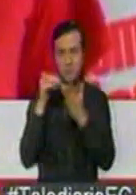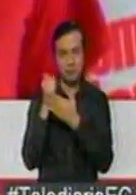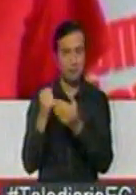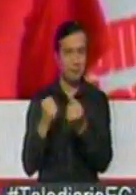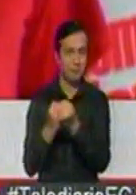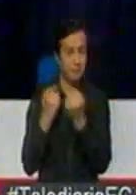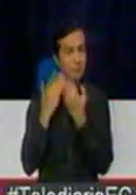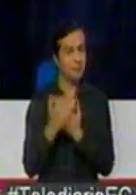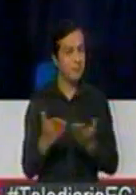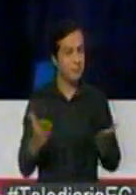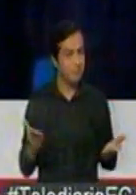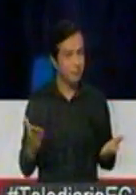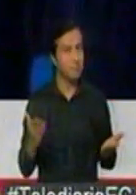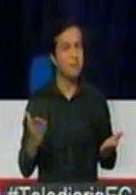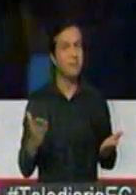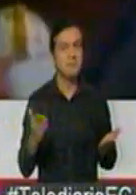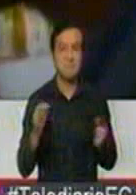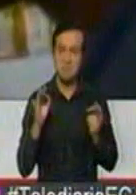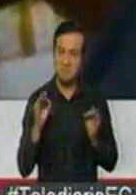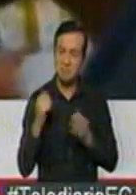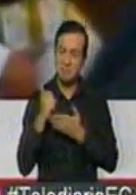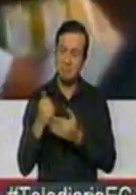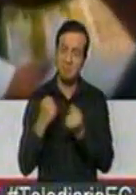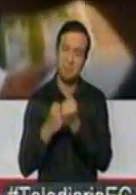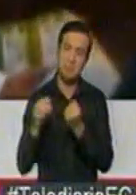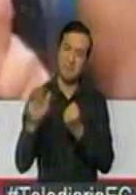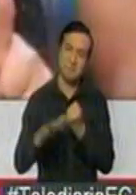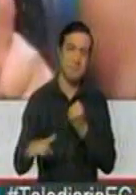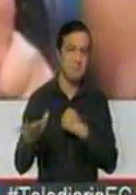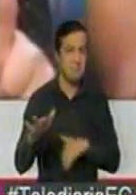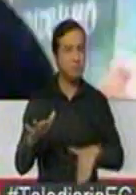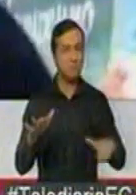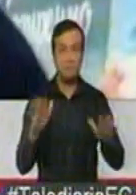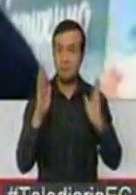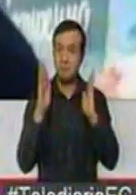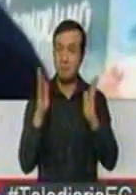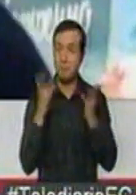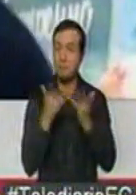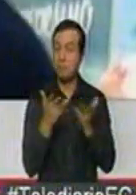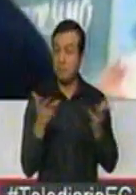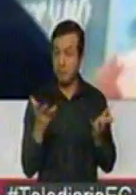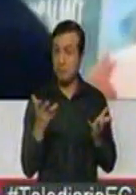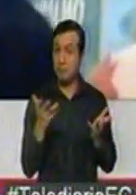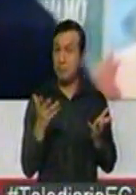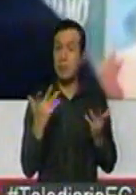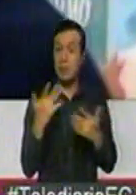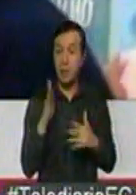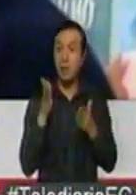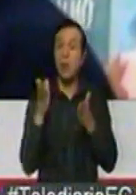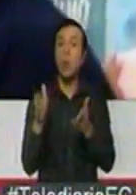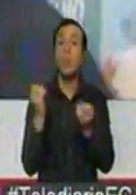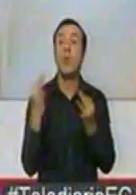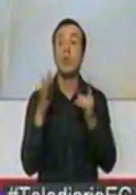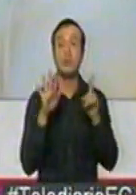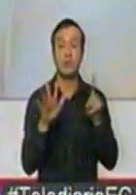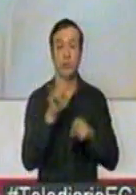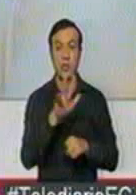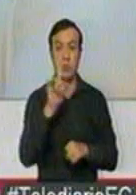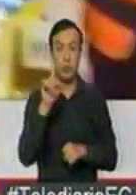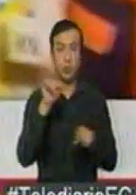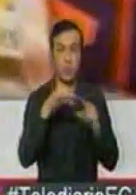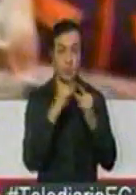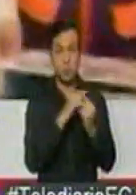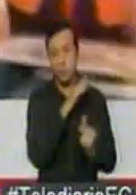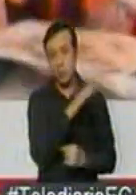integral, llevando una solución a los territorios. Y de esta manera, se han desplegado 631